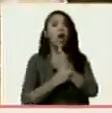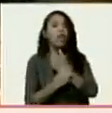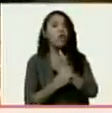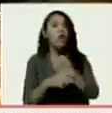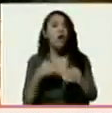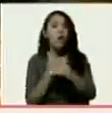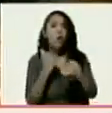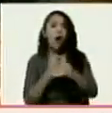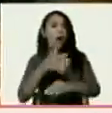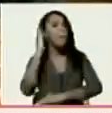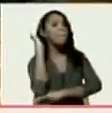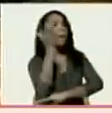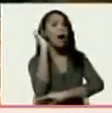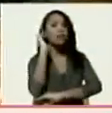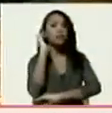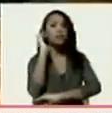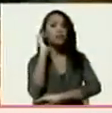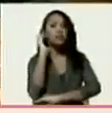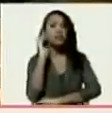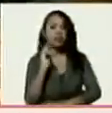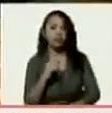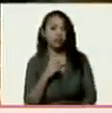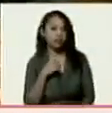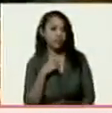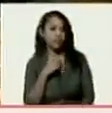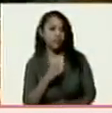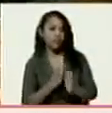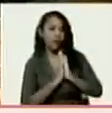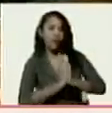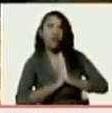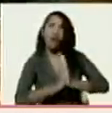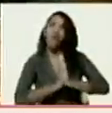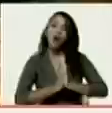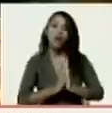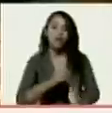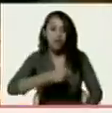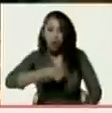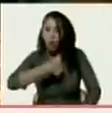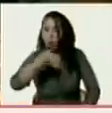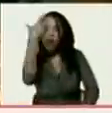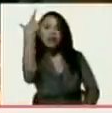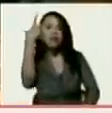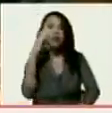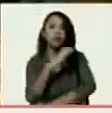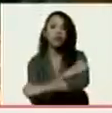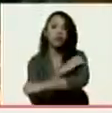sancionado. ¡Qué asco! ¡Qué vergüenza de oposición!